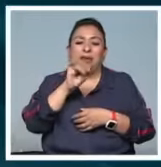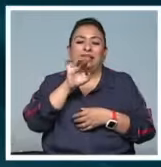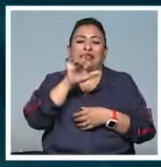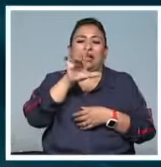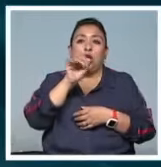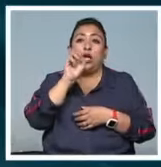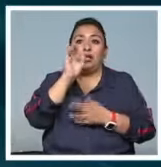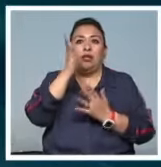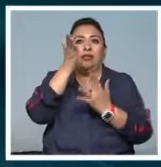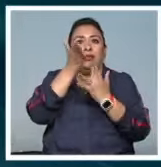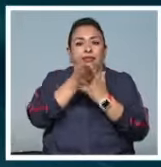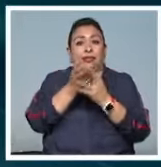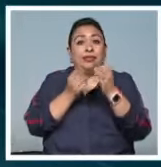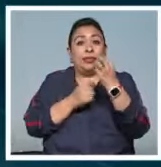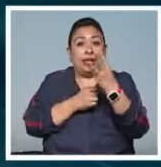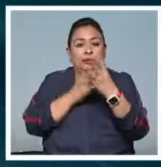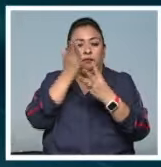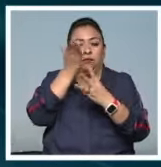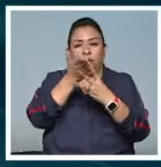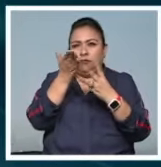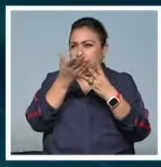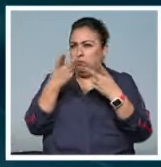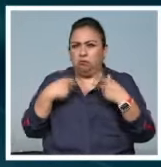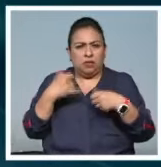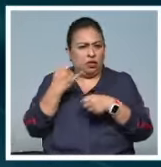eso divide la obra en tres.